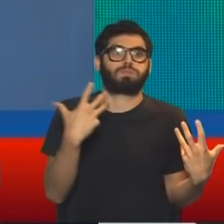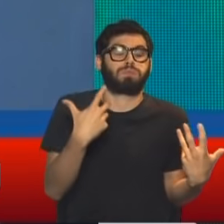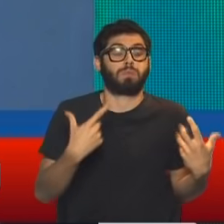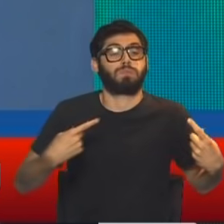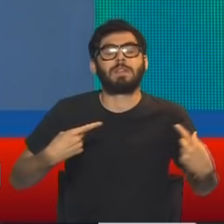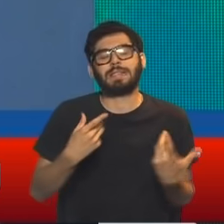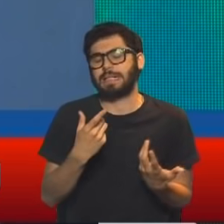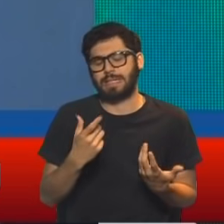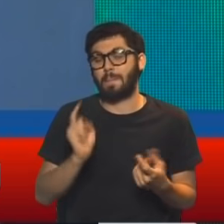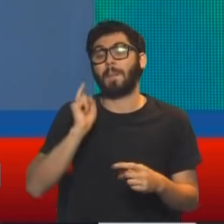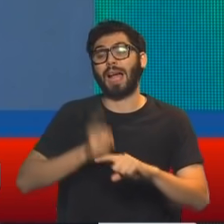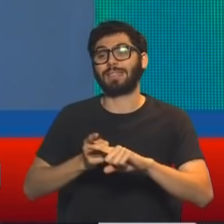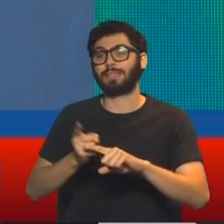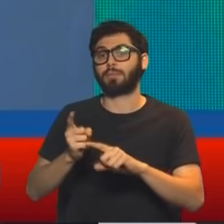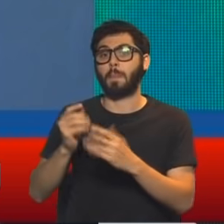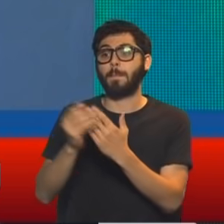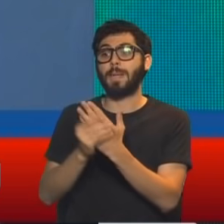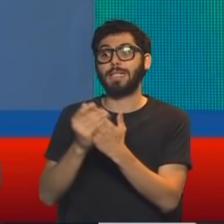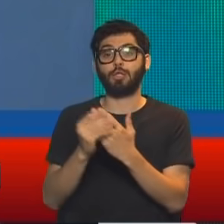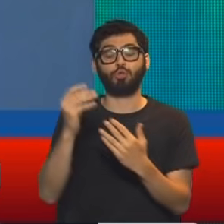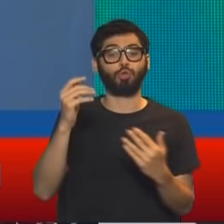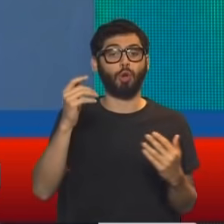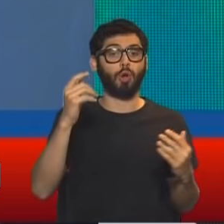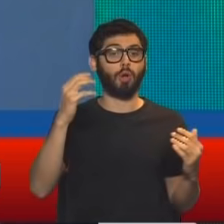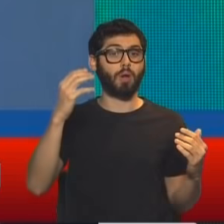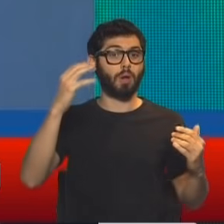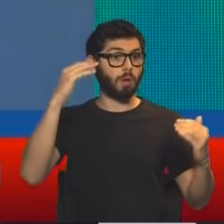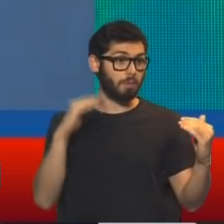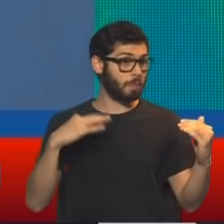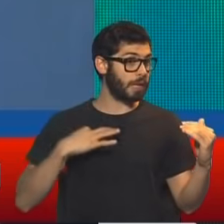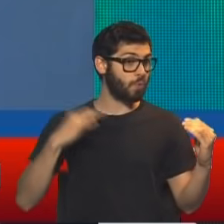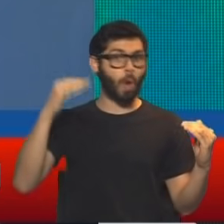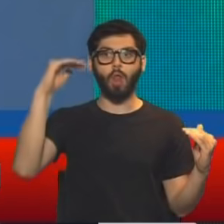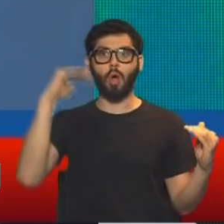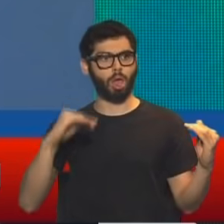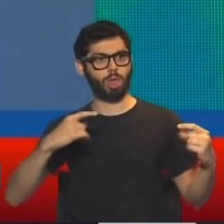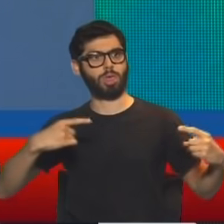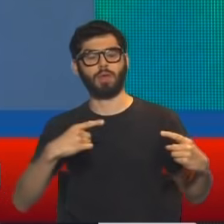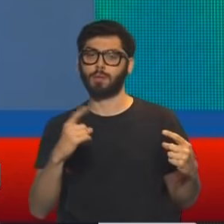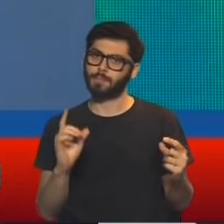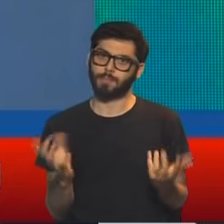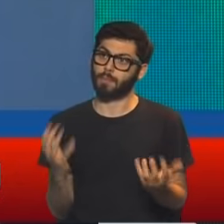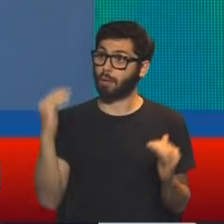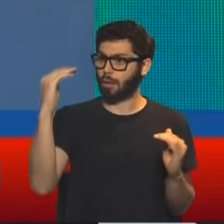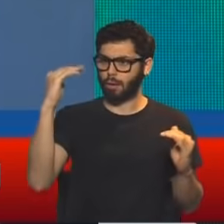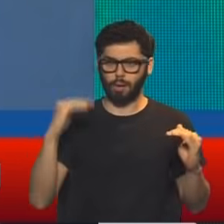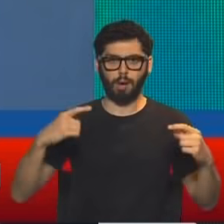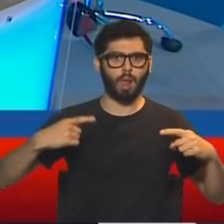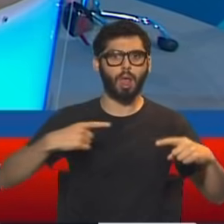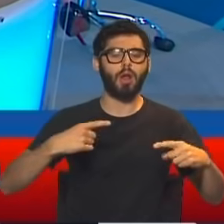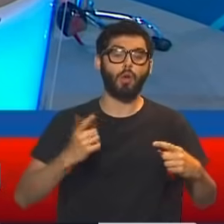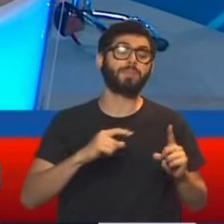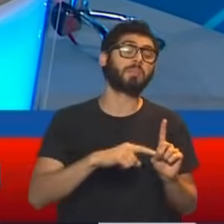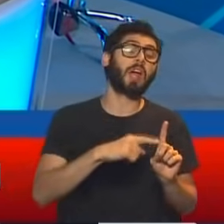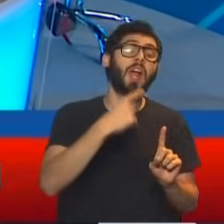se ponga en igualdad de condiciones de cualquier civil, digamos. Por más que Nick en este caso haya